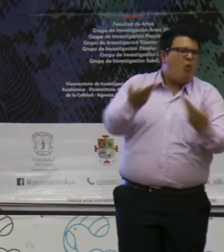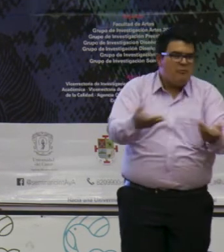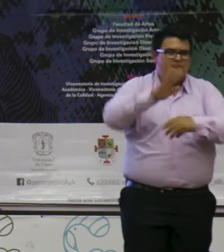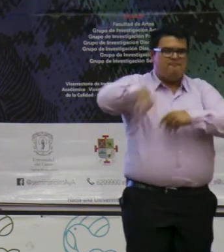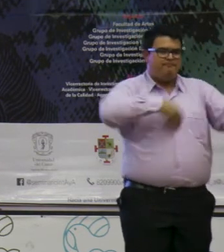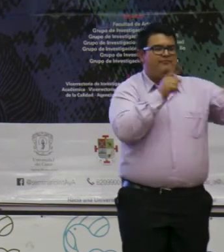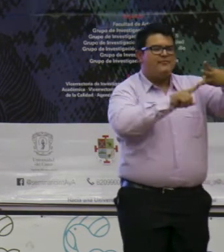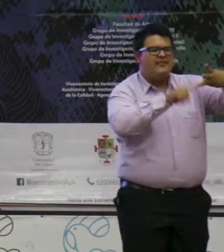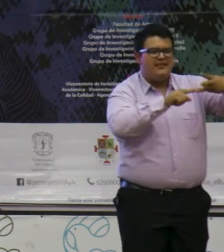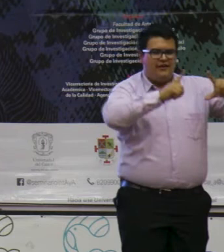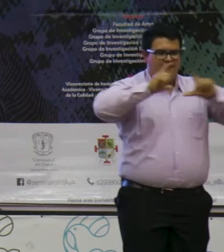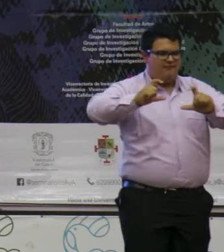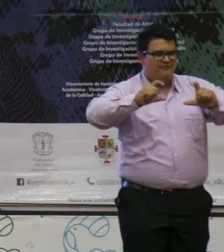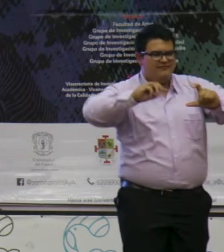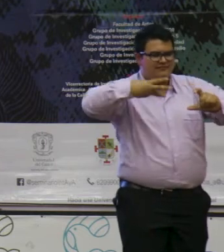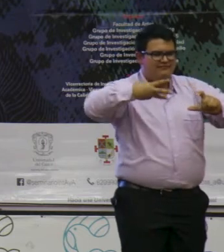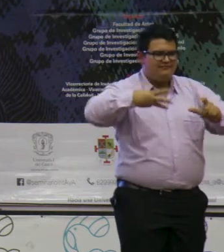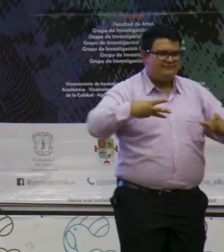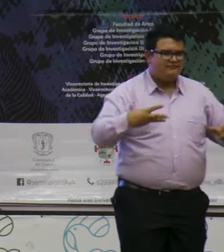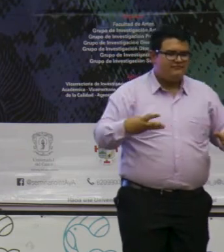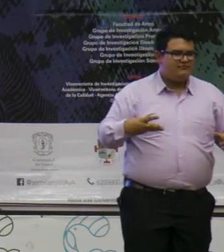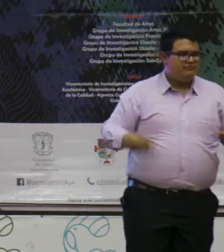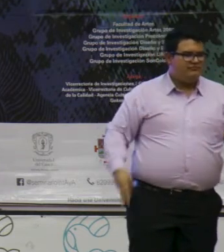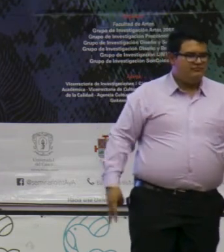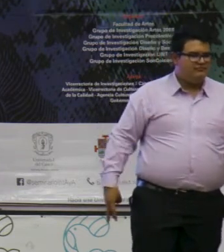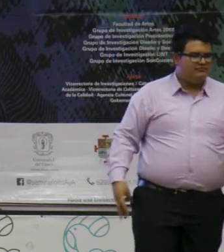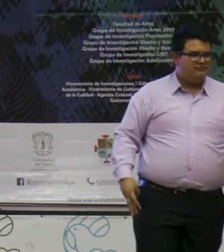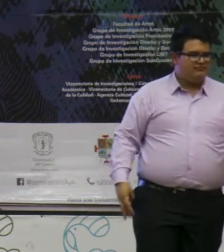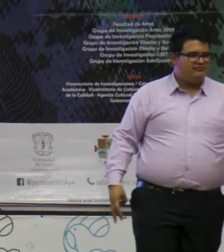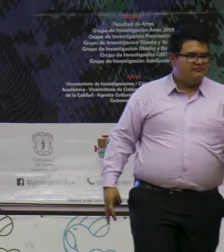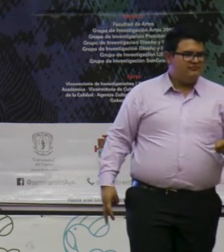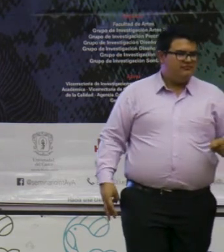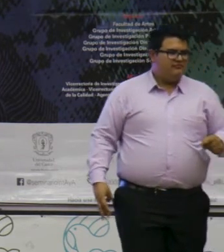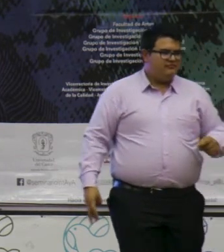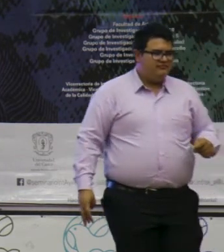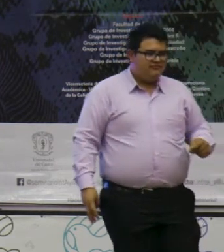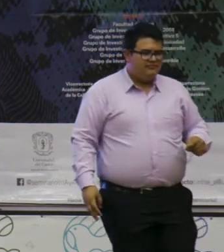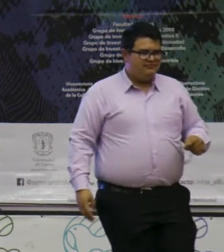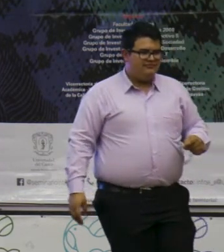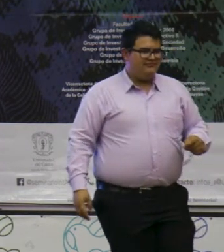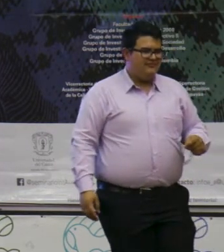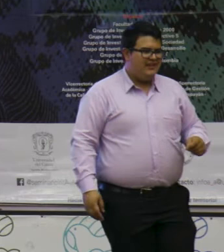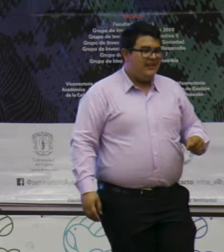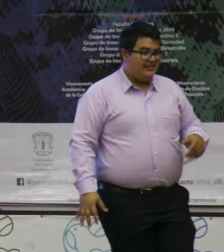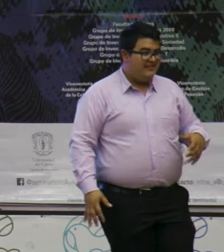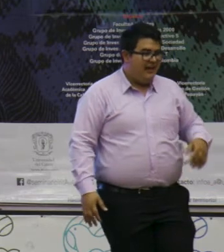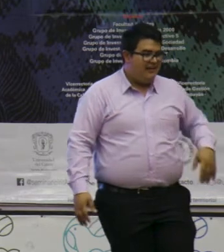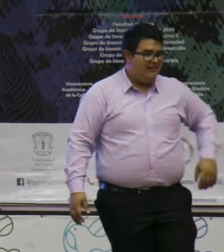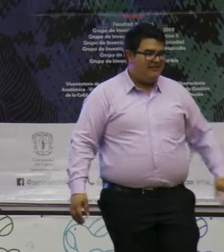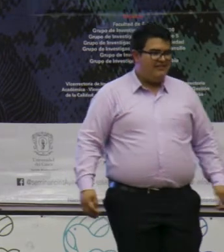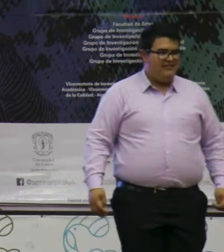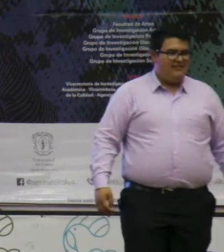rápidamente. ¿Quién se le ocurre? Ese está fácil, ese sí es de nuestro siglo. Está fácil, está fácil.